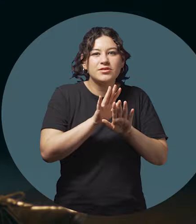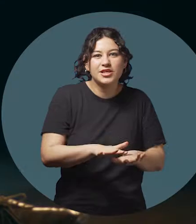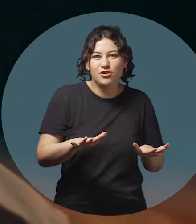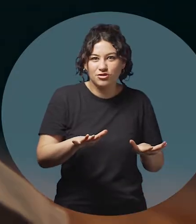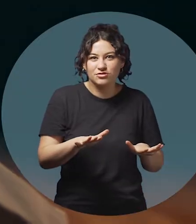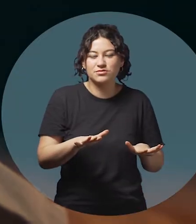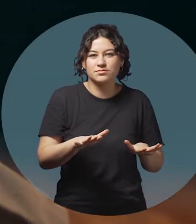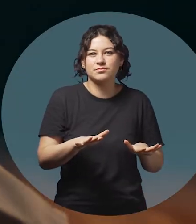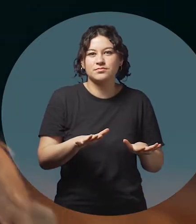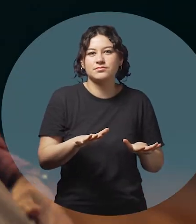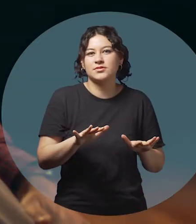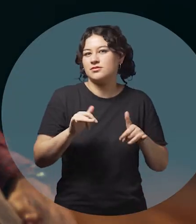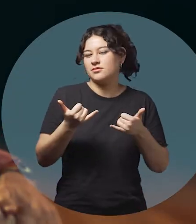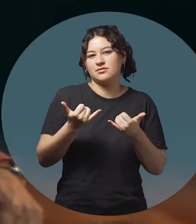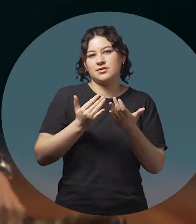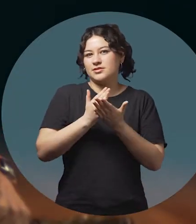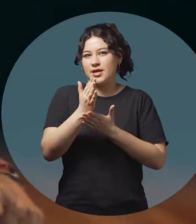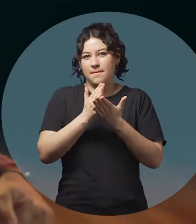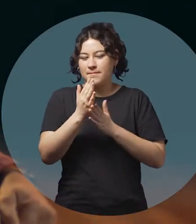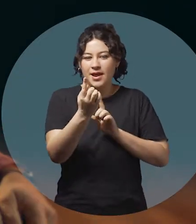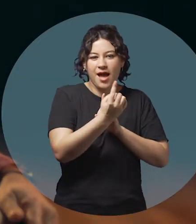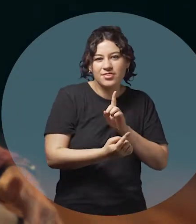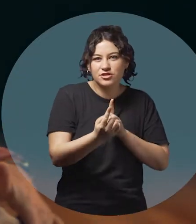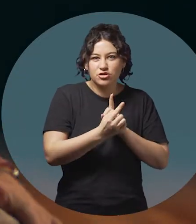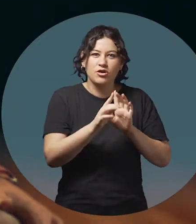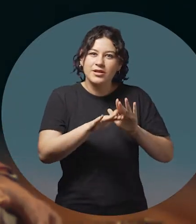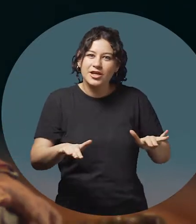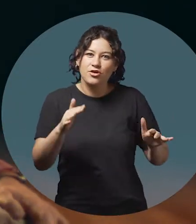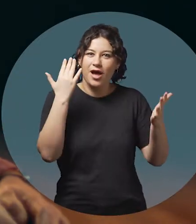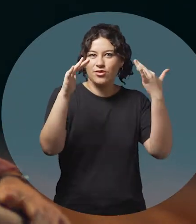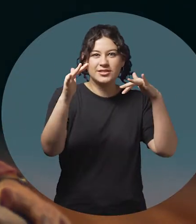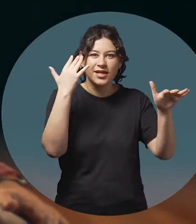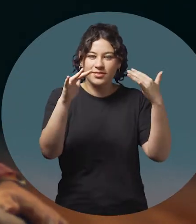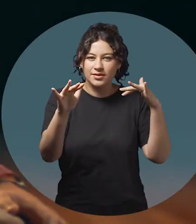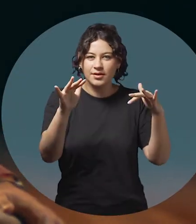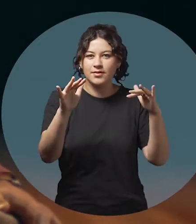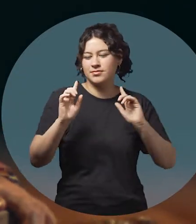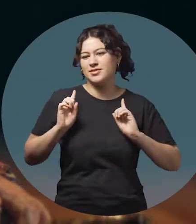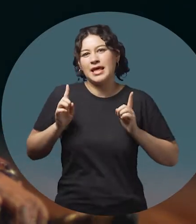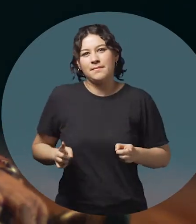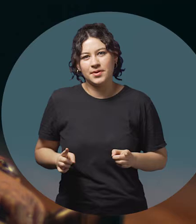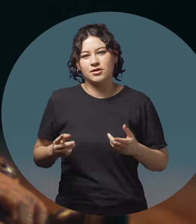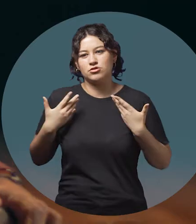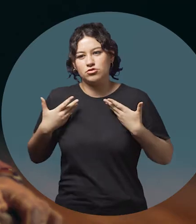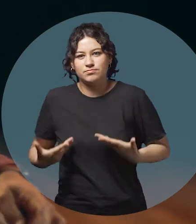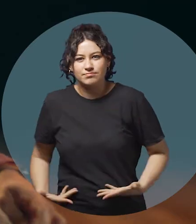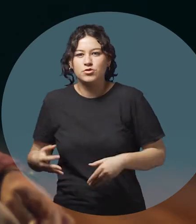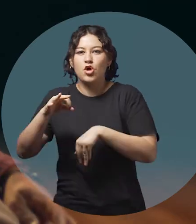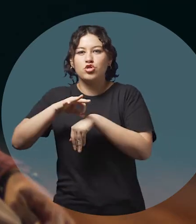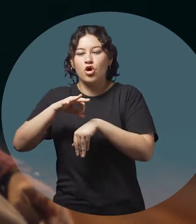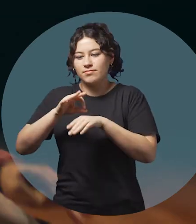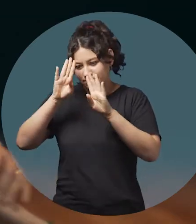pediatra, que me he dedicado siempre a atender niños y adolescentes, y como